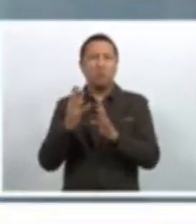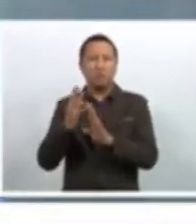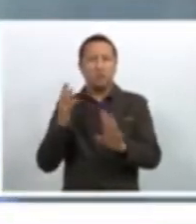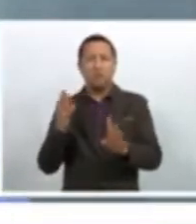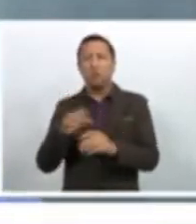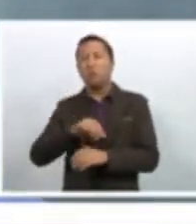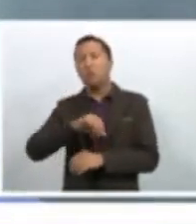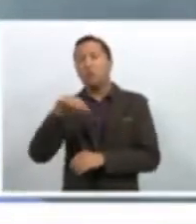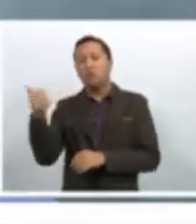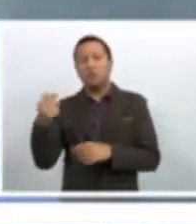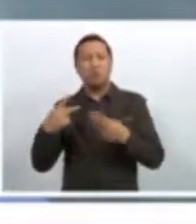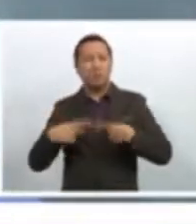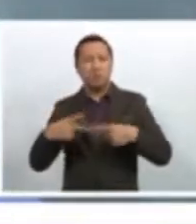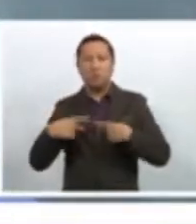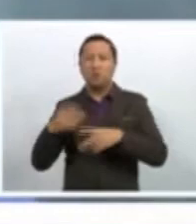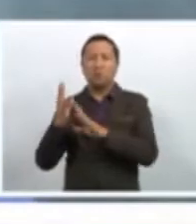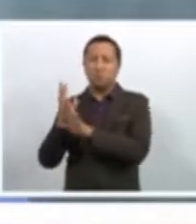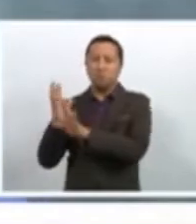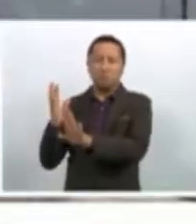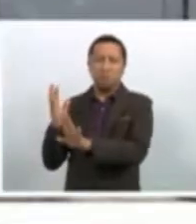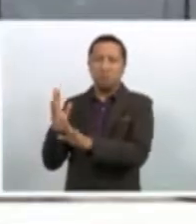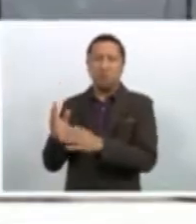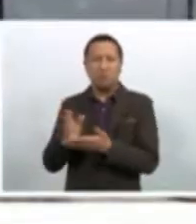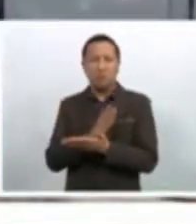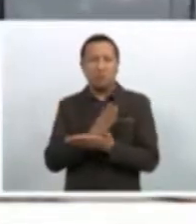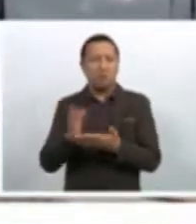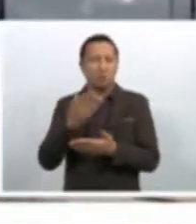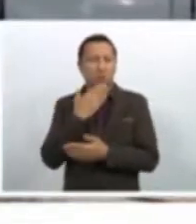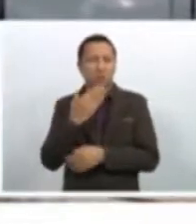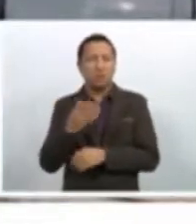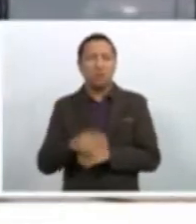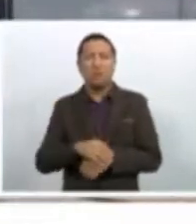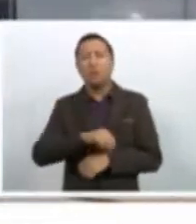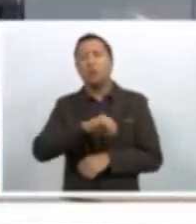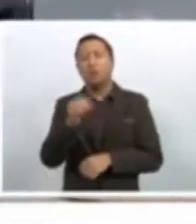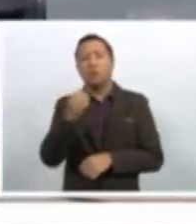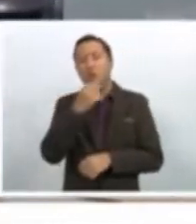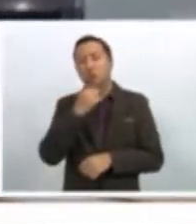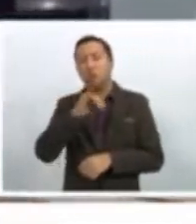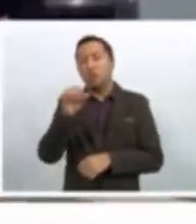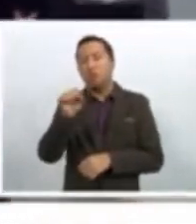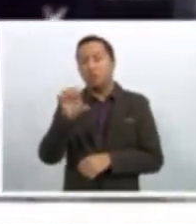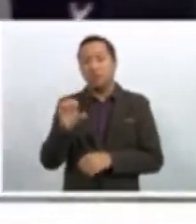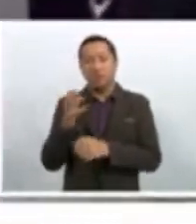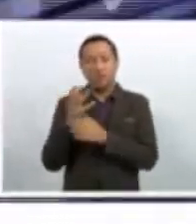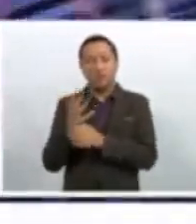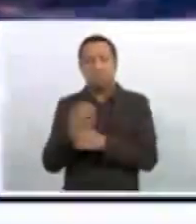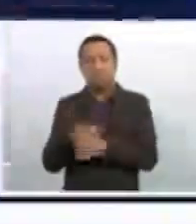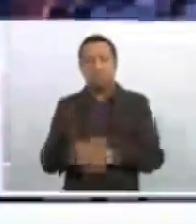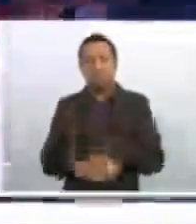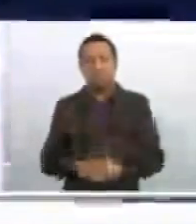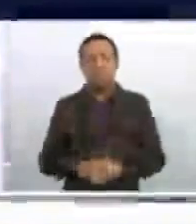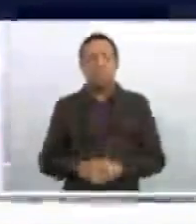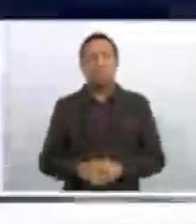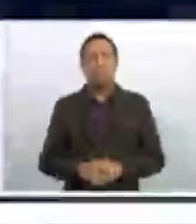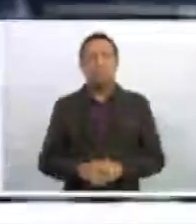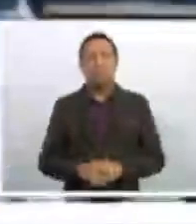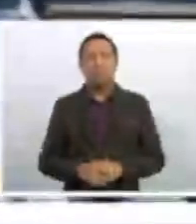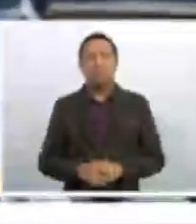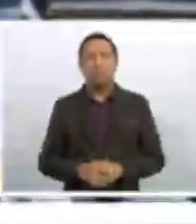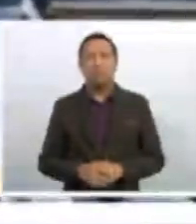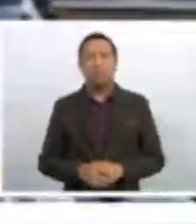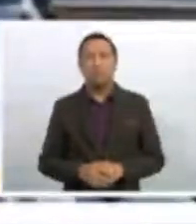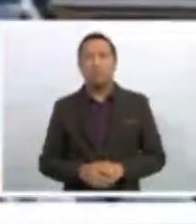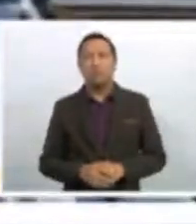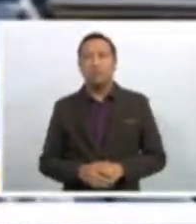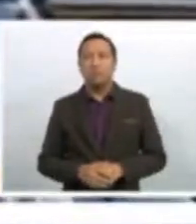otra fila, pero sí guardando siempre su sana distancia. En tanto que Juan Azarut difiere y menciona que rebasan el número de personas. Los ANDER sí